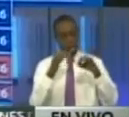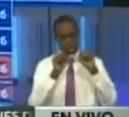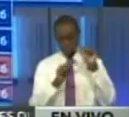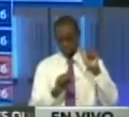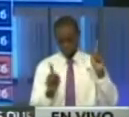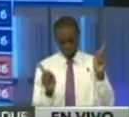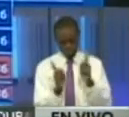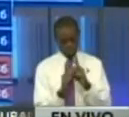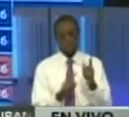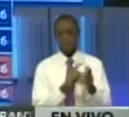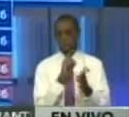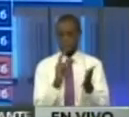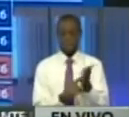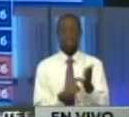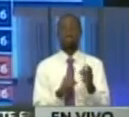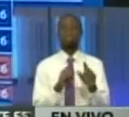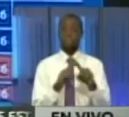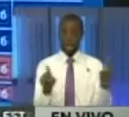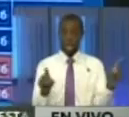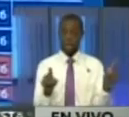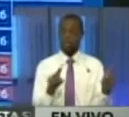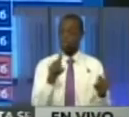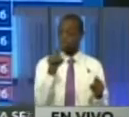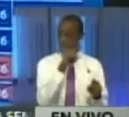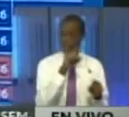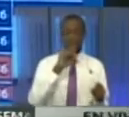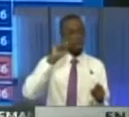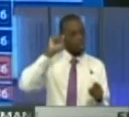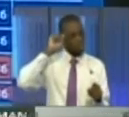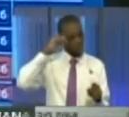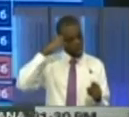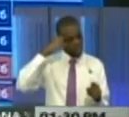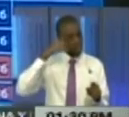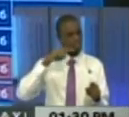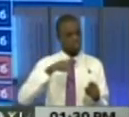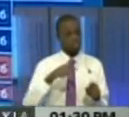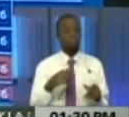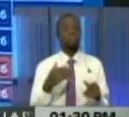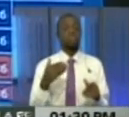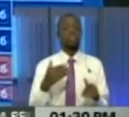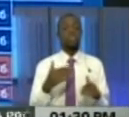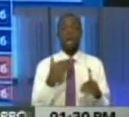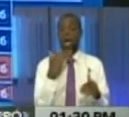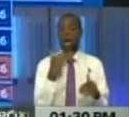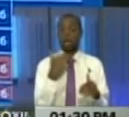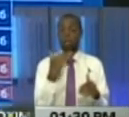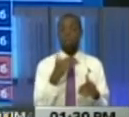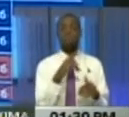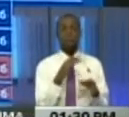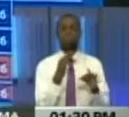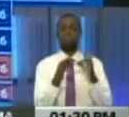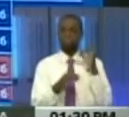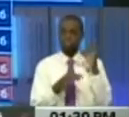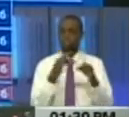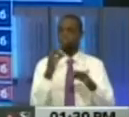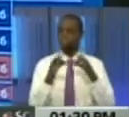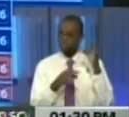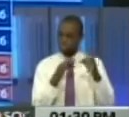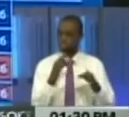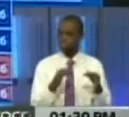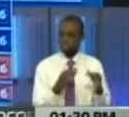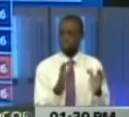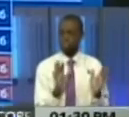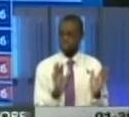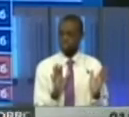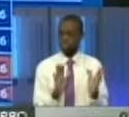me gustaría que recordar que se habló mucho de esto, que